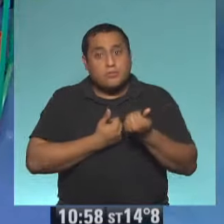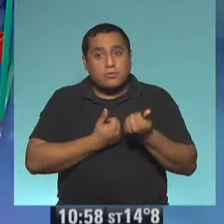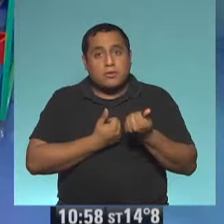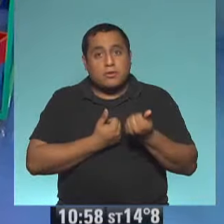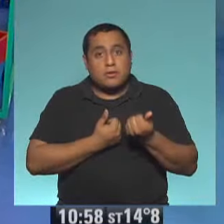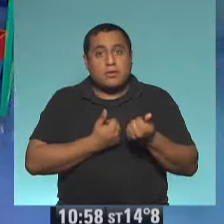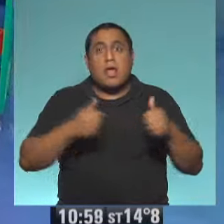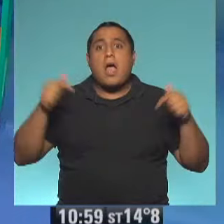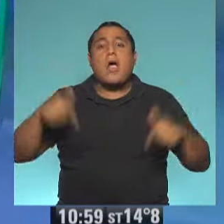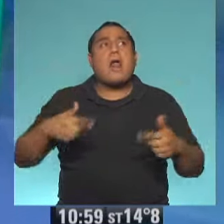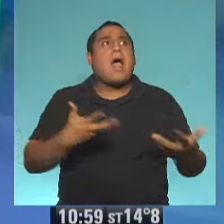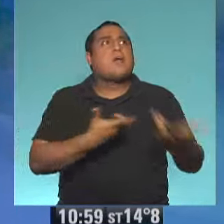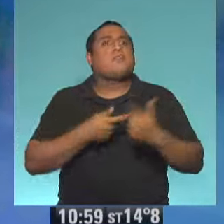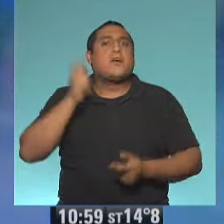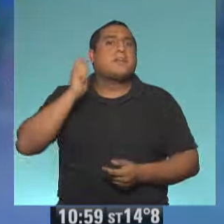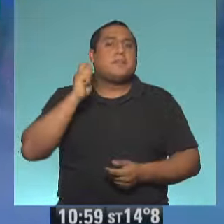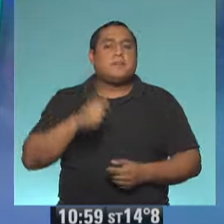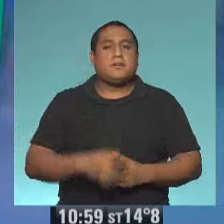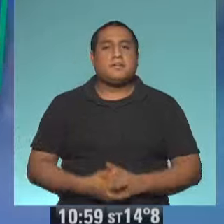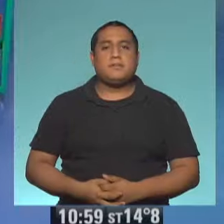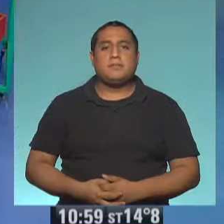ahora, ¿quién podrá